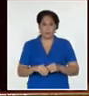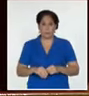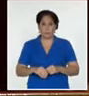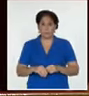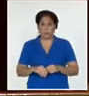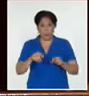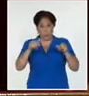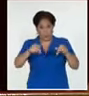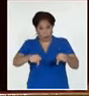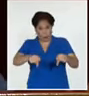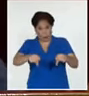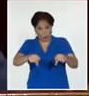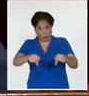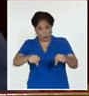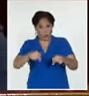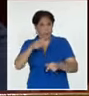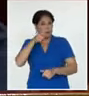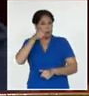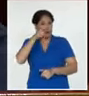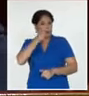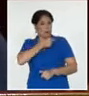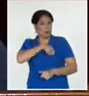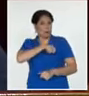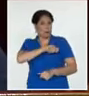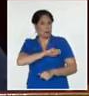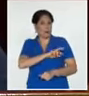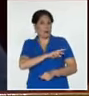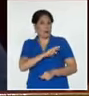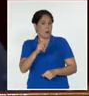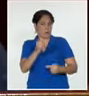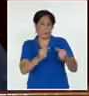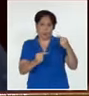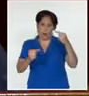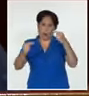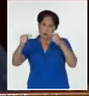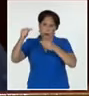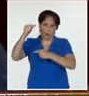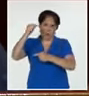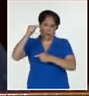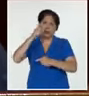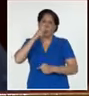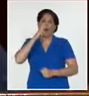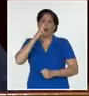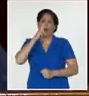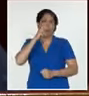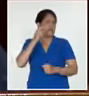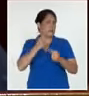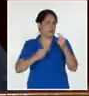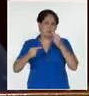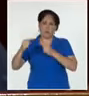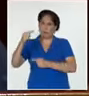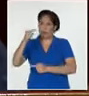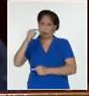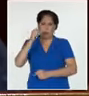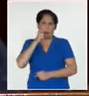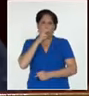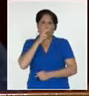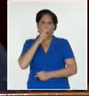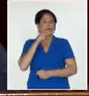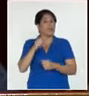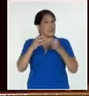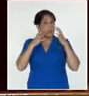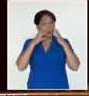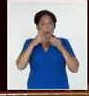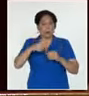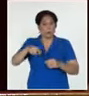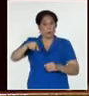Hoy, la vigilancia popular revolucionaria sigue siendo la actividad esencial de la organización y es importante